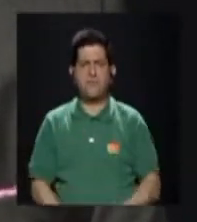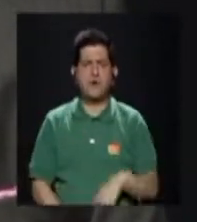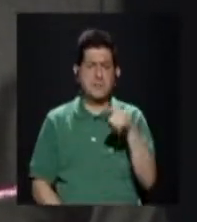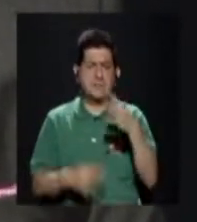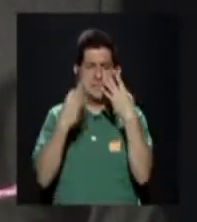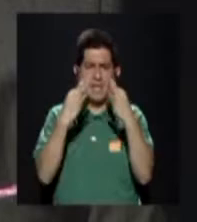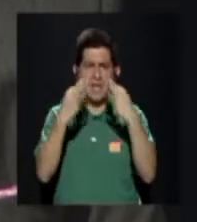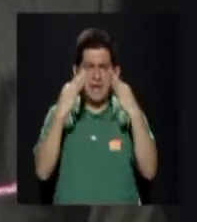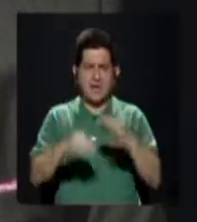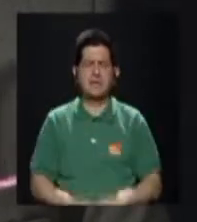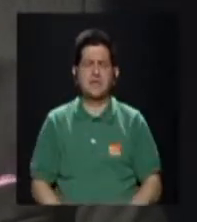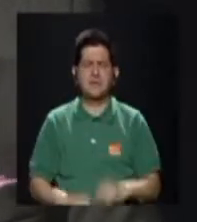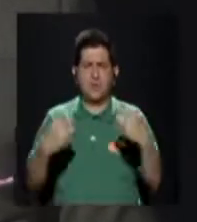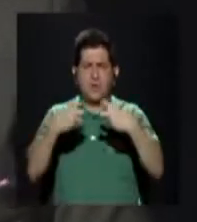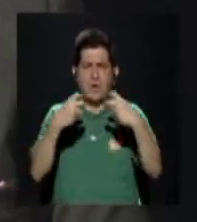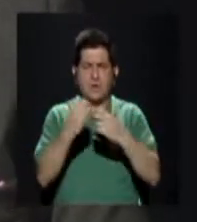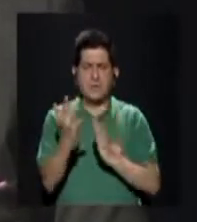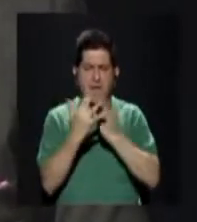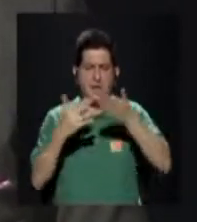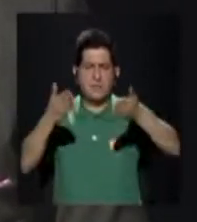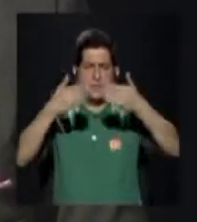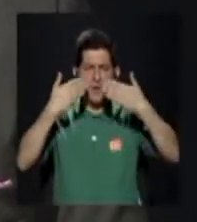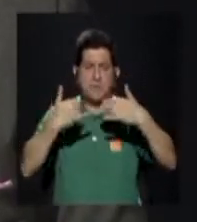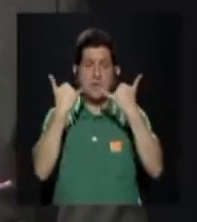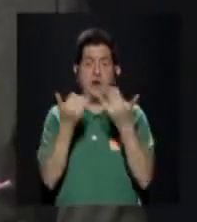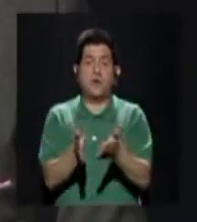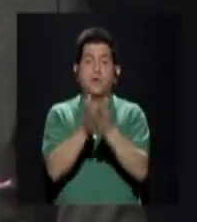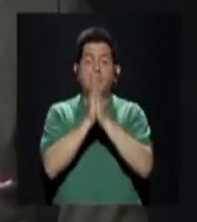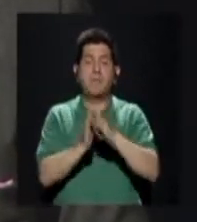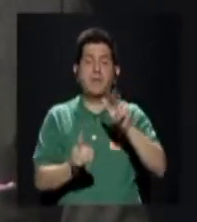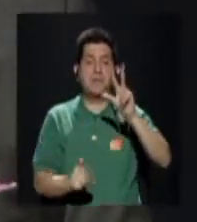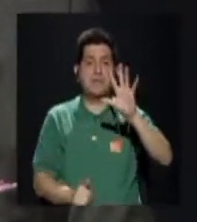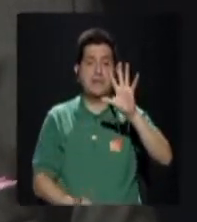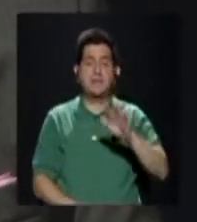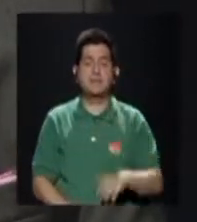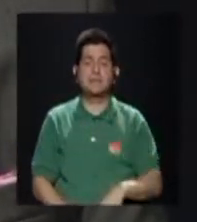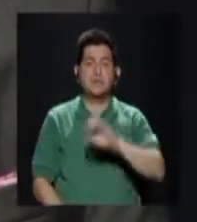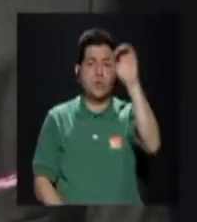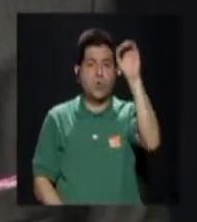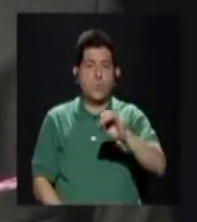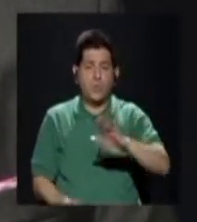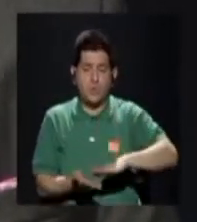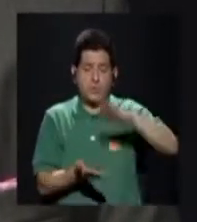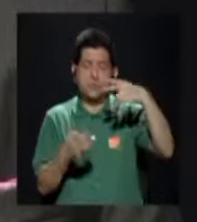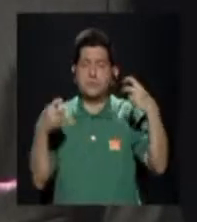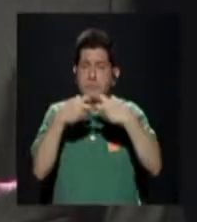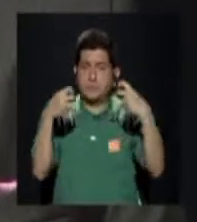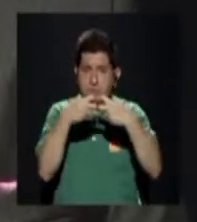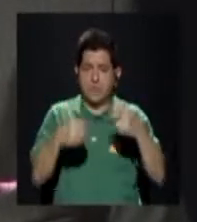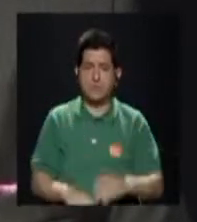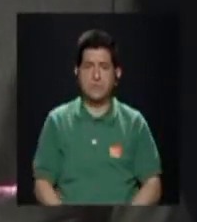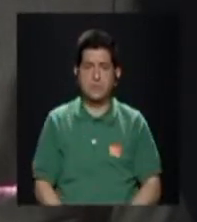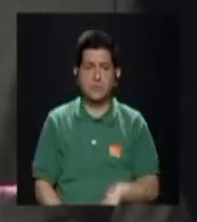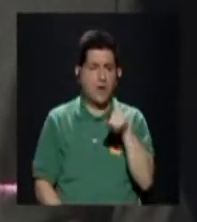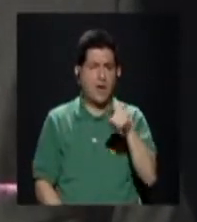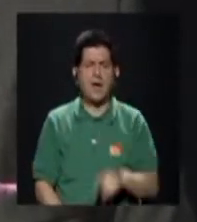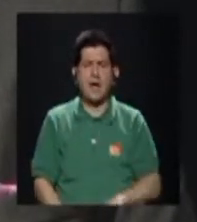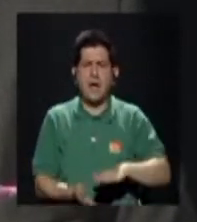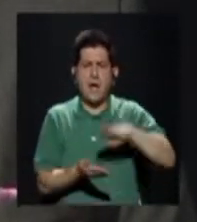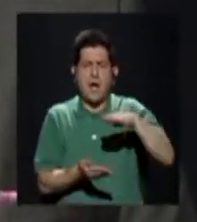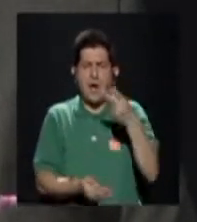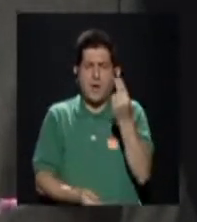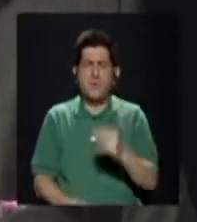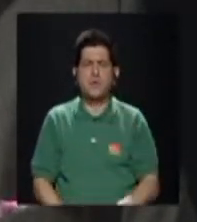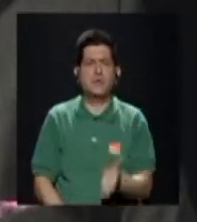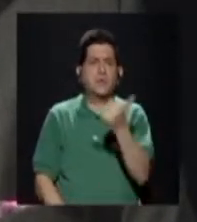lo que estaba planeado y que ahora nos piden un 35% de aumento de electricidad, responden a aumentos de precios para